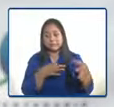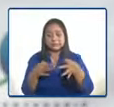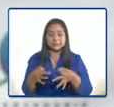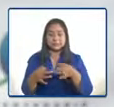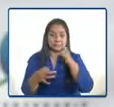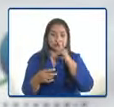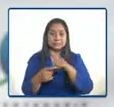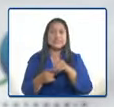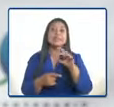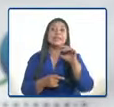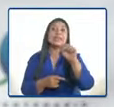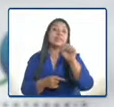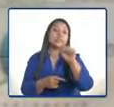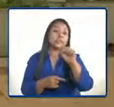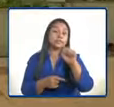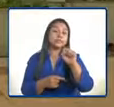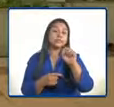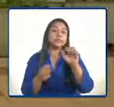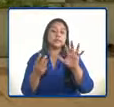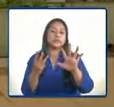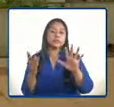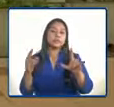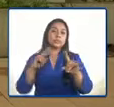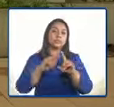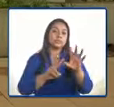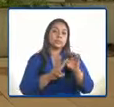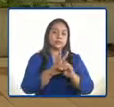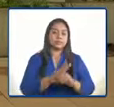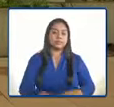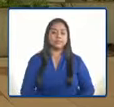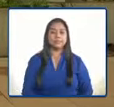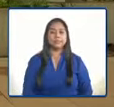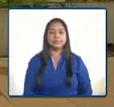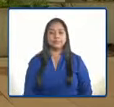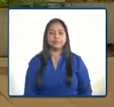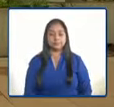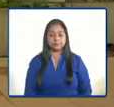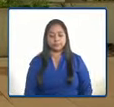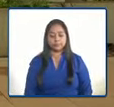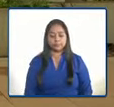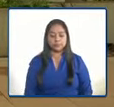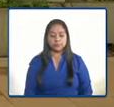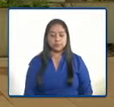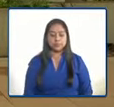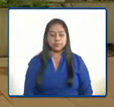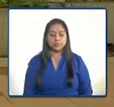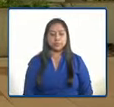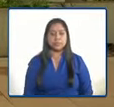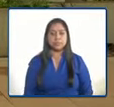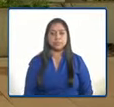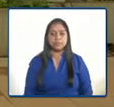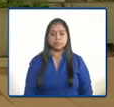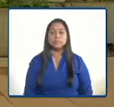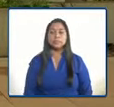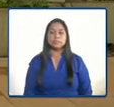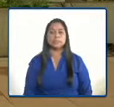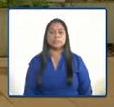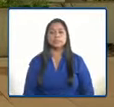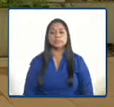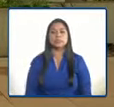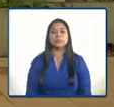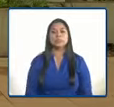también sábados de 8 a 12. ¿Okay? Gracias, señor director. Pregunta la periodista Lizeth Soto de la revista Fashion Tourism.